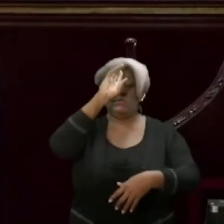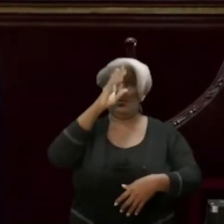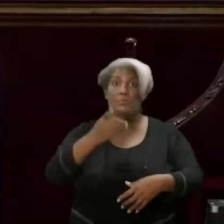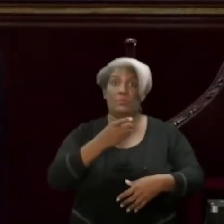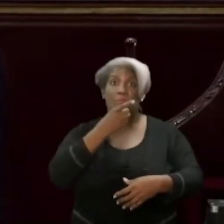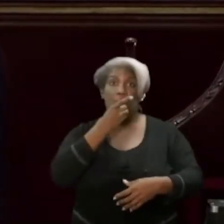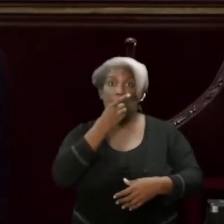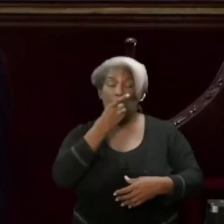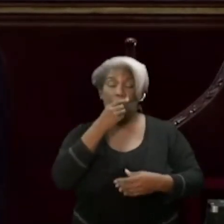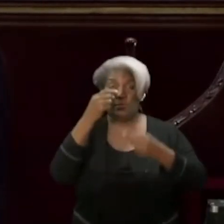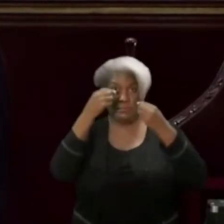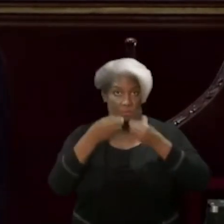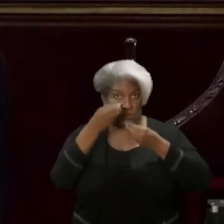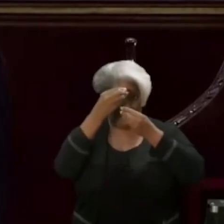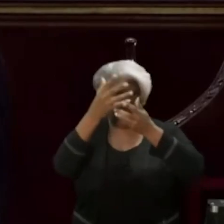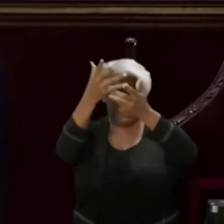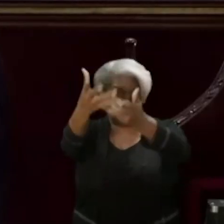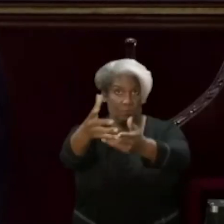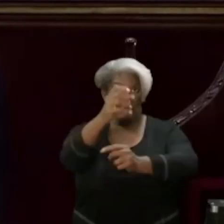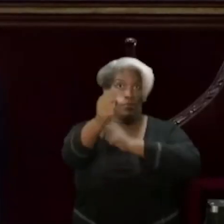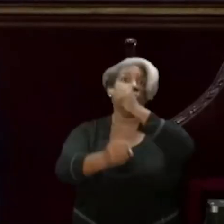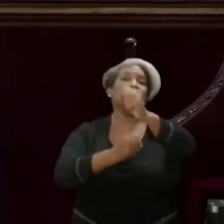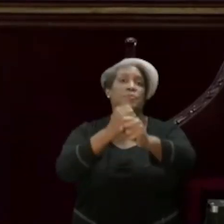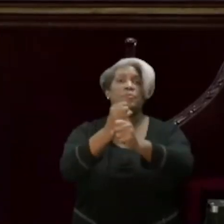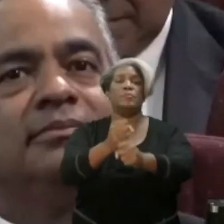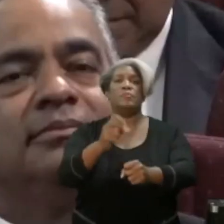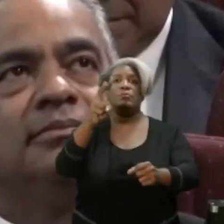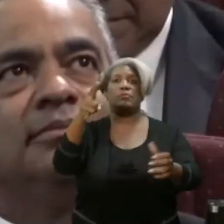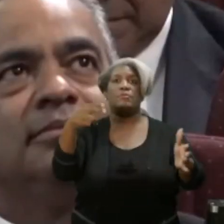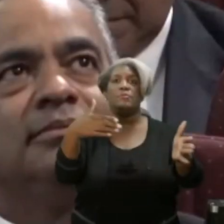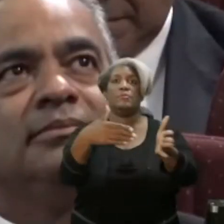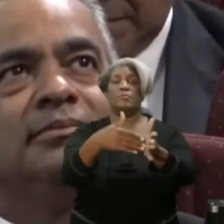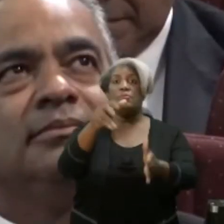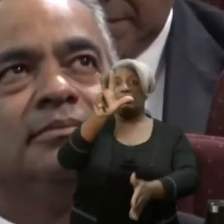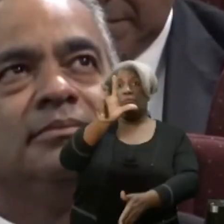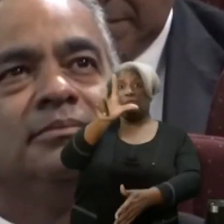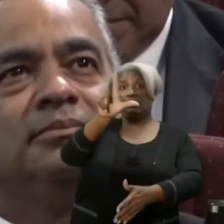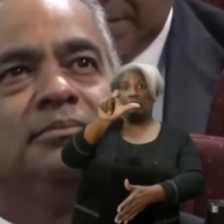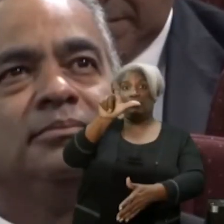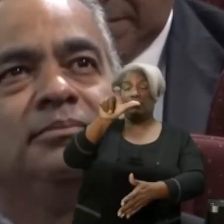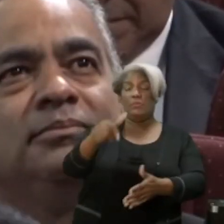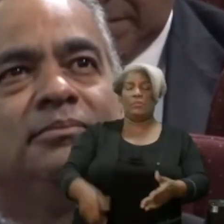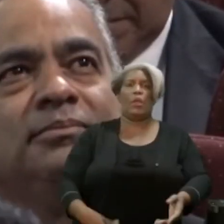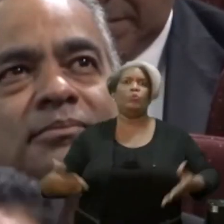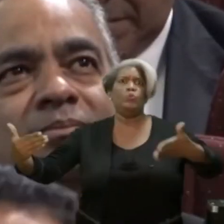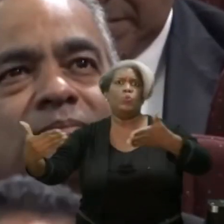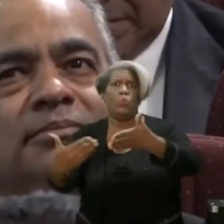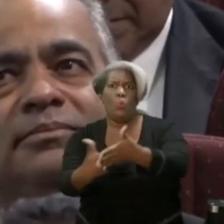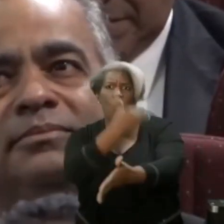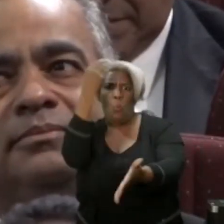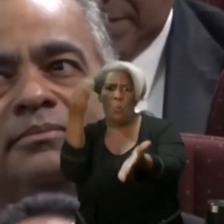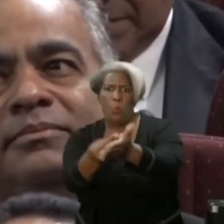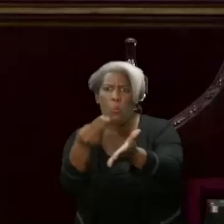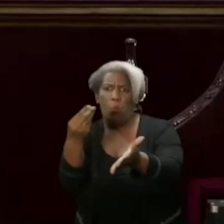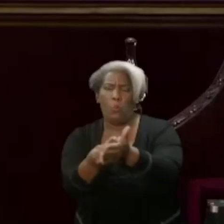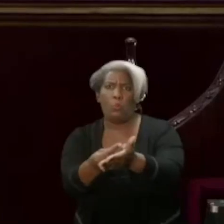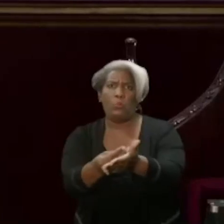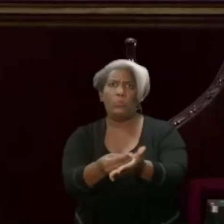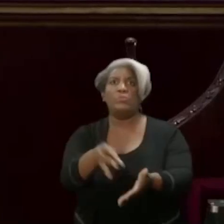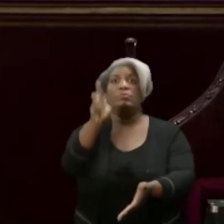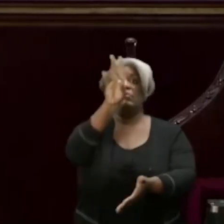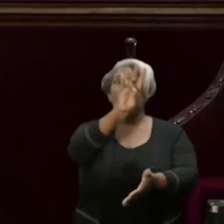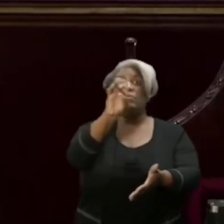anunció que para el año 2023 sus miembros estarán ejecutando nuevas inversiones por más de 77 mil millones de